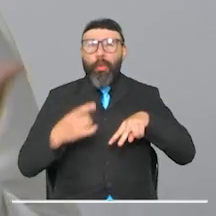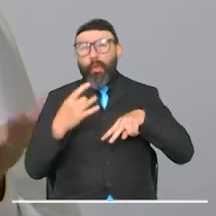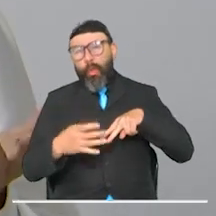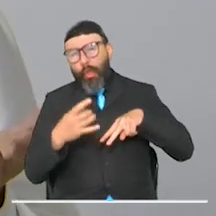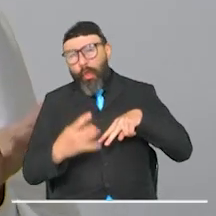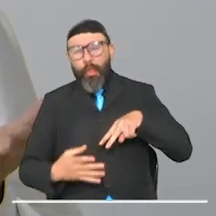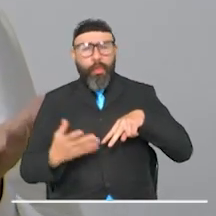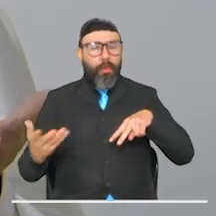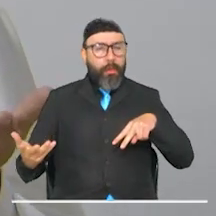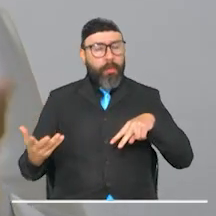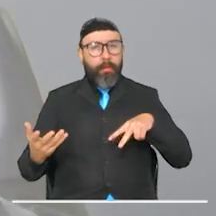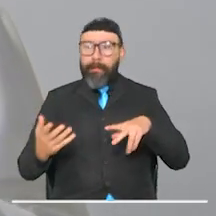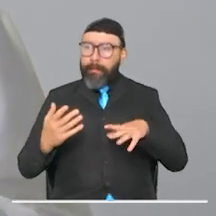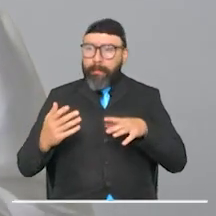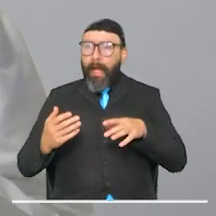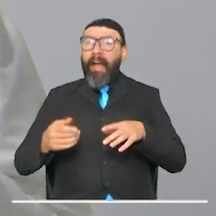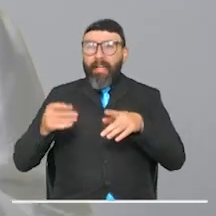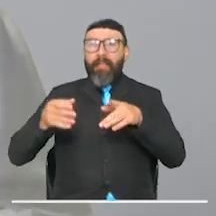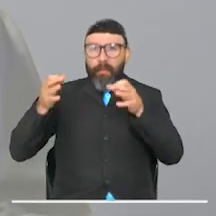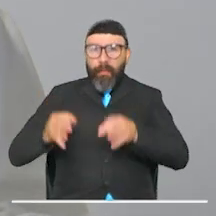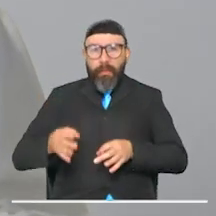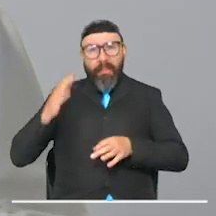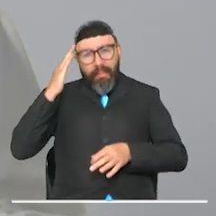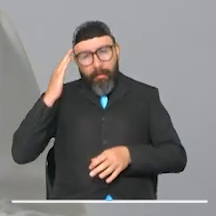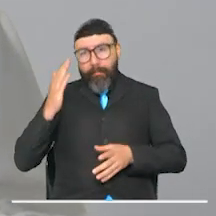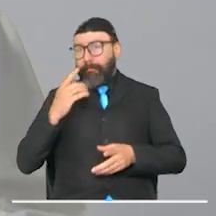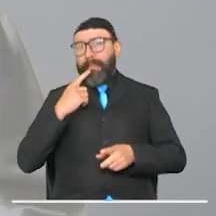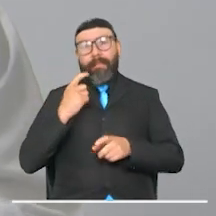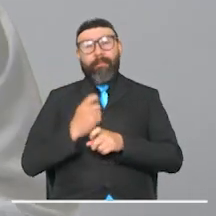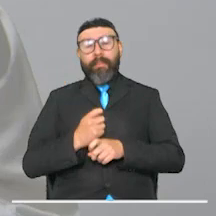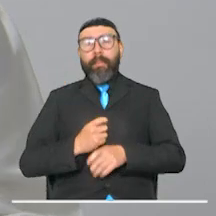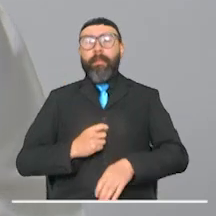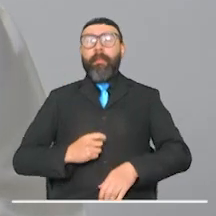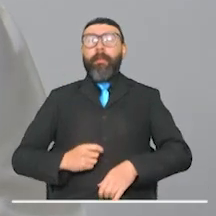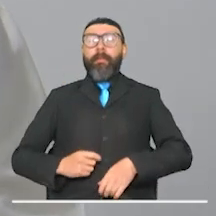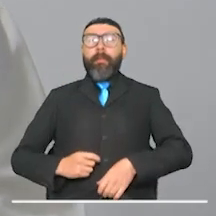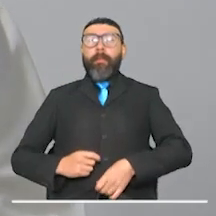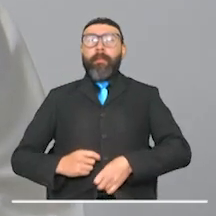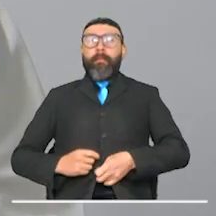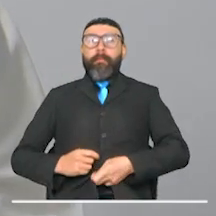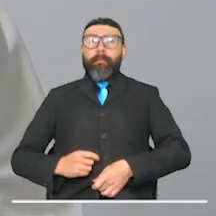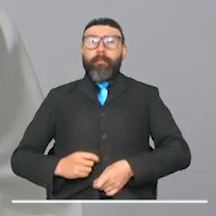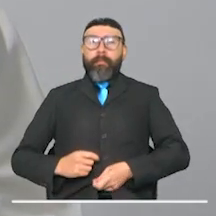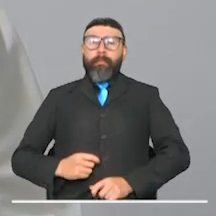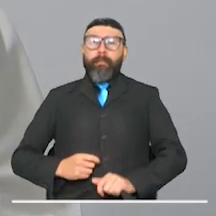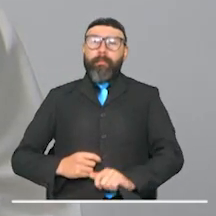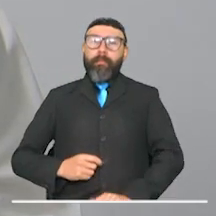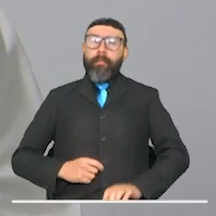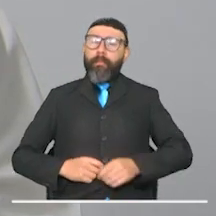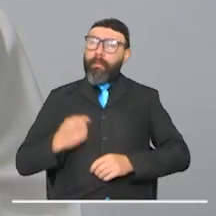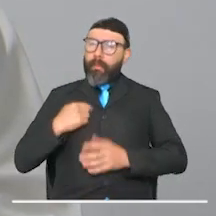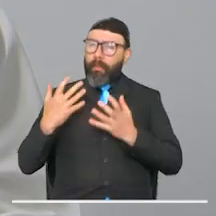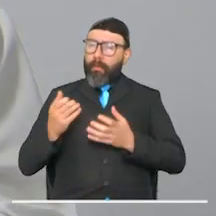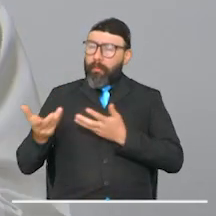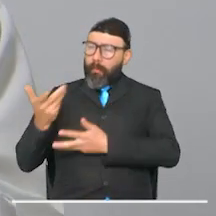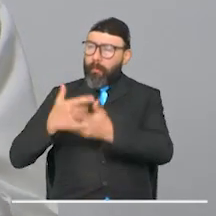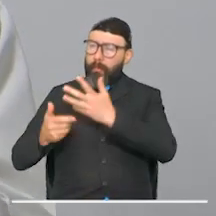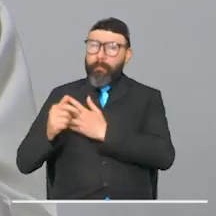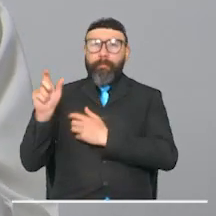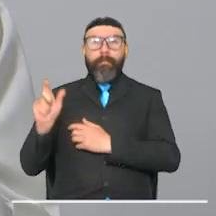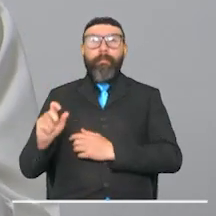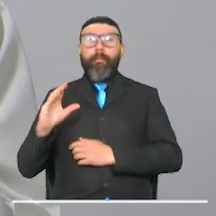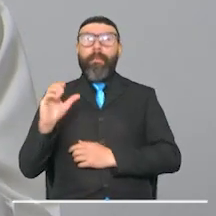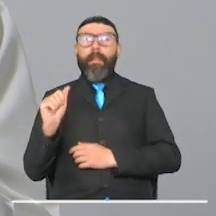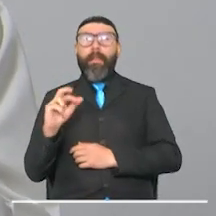muy difícil y por eso Quiero compartir ese espacio con otra de las médicas del Parque de la salud la doctora Carolina giraldo para